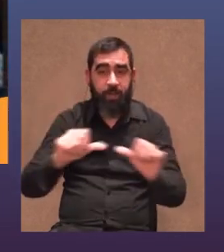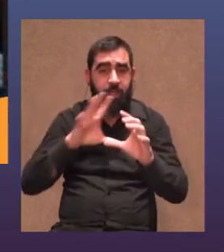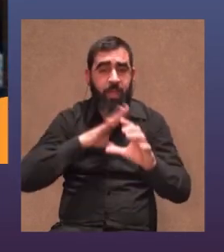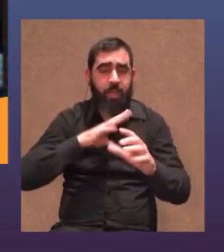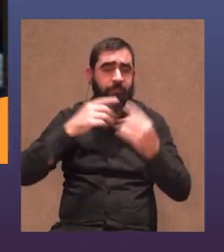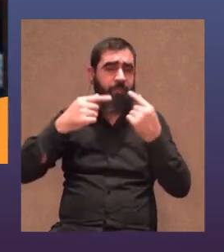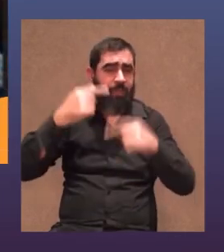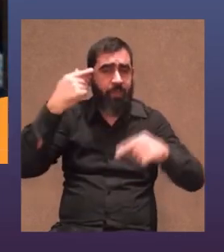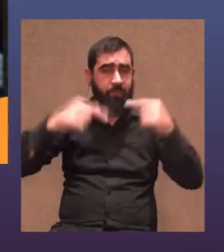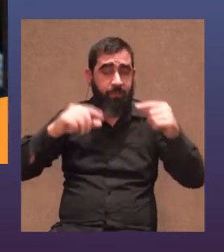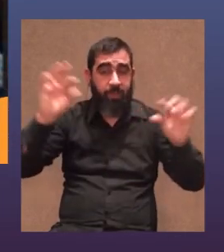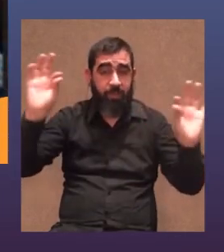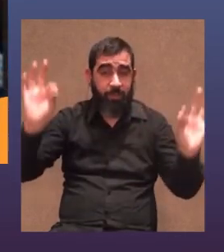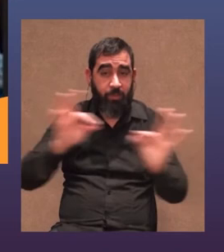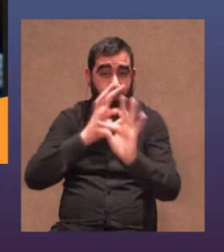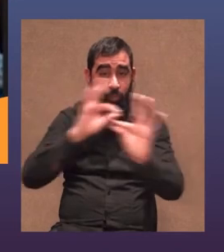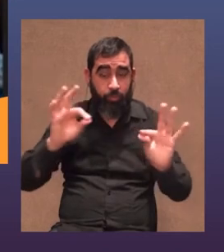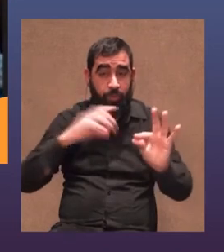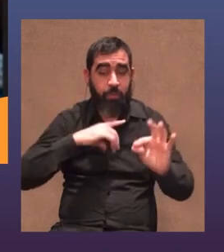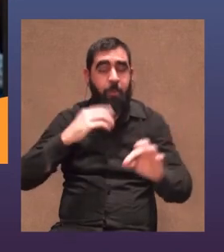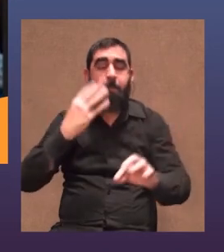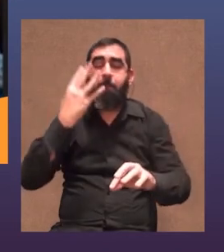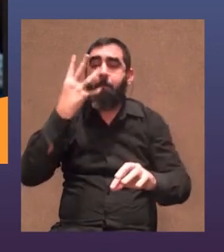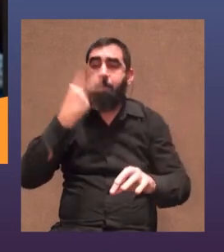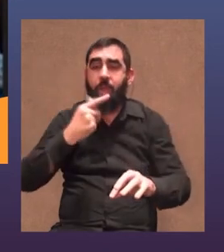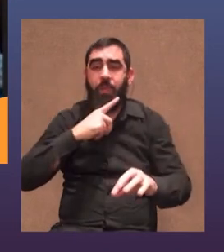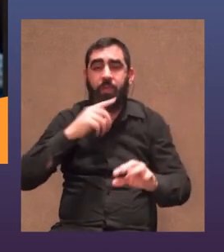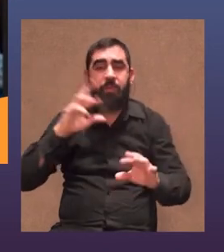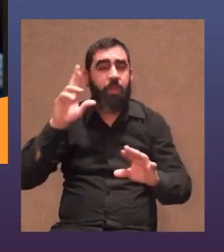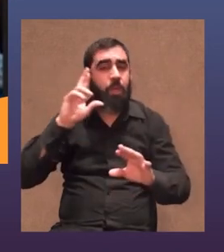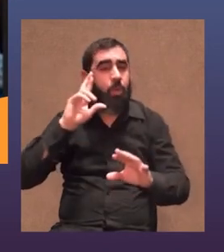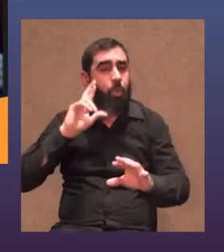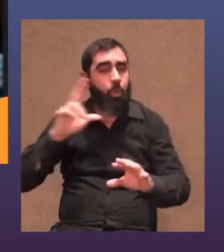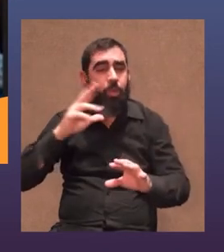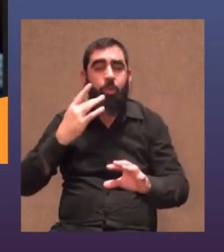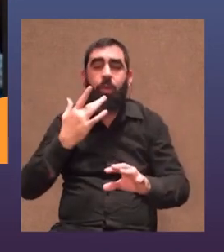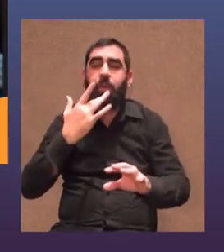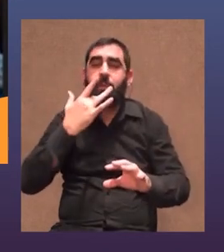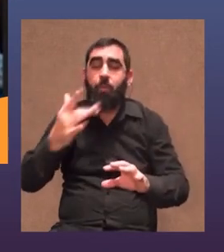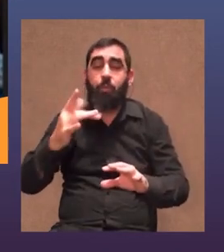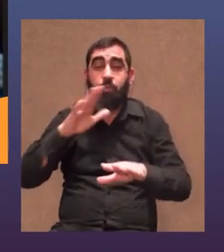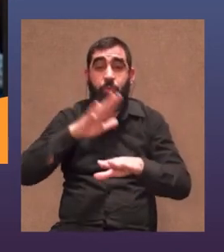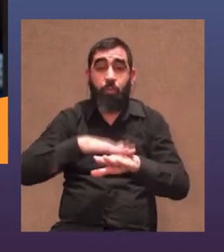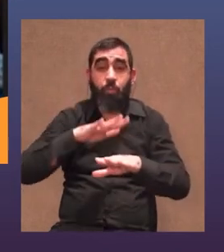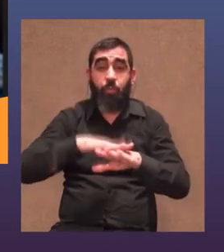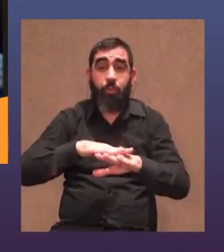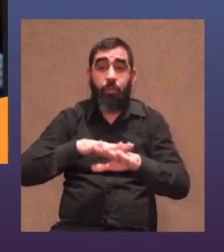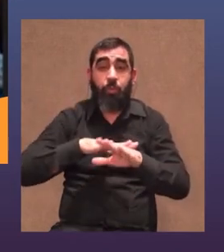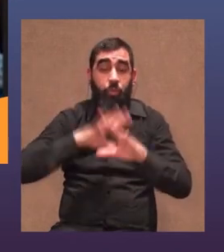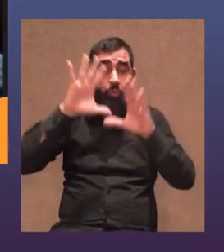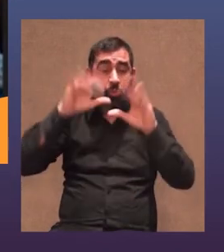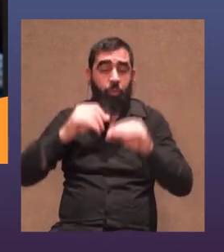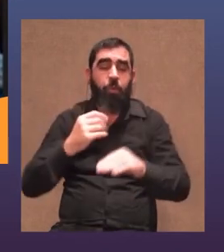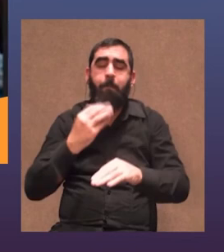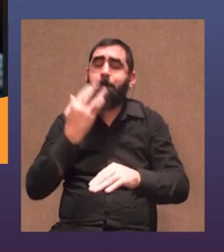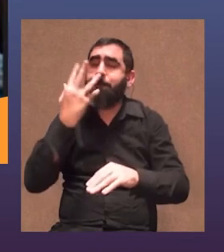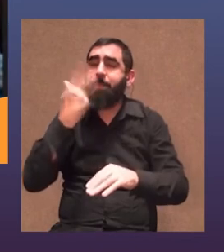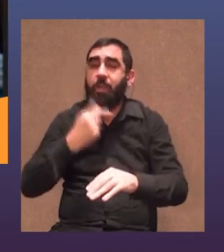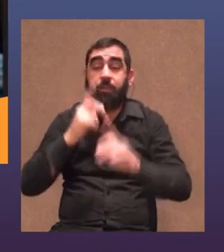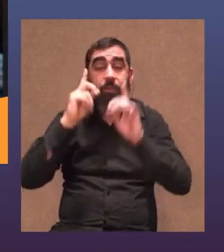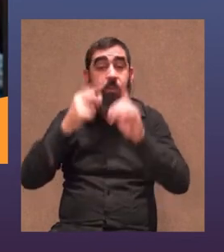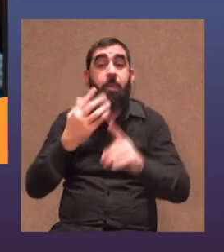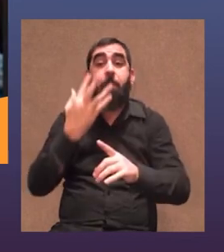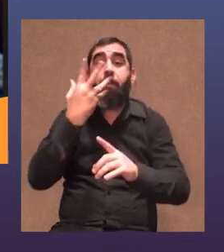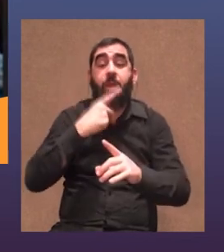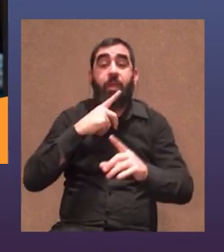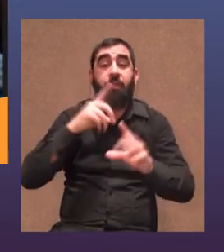como dicen de Bruckner, esa sonoridad magnánima cuando están tutti orquestales, eso me fascina, y también me fascina